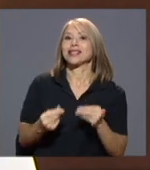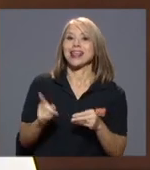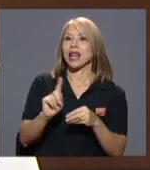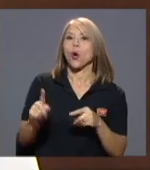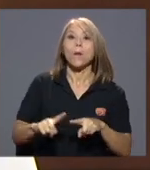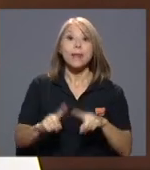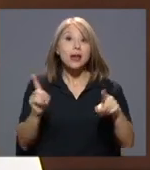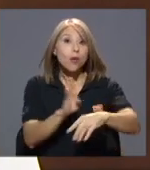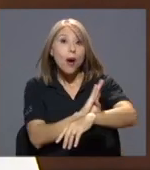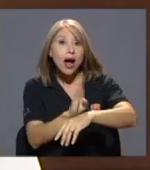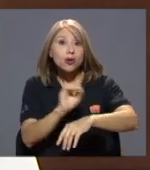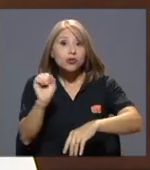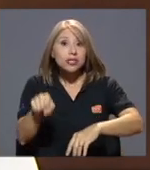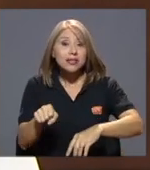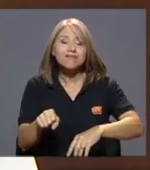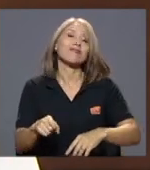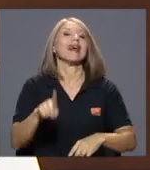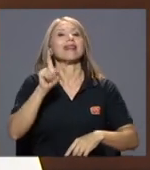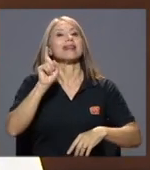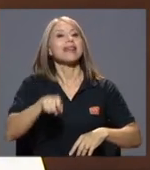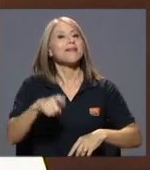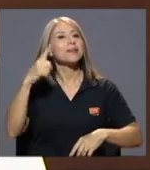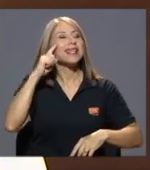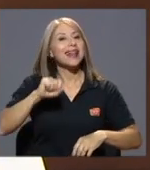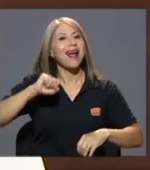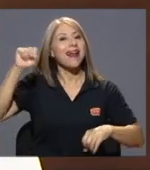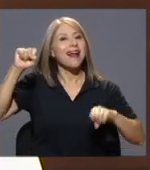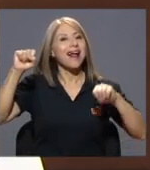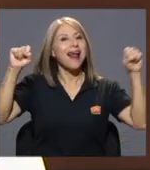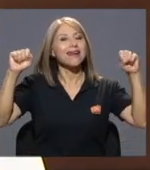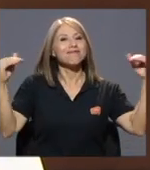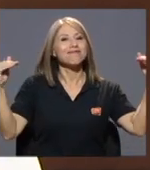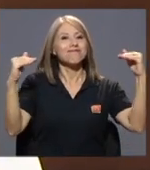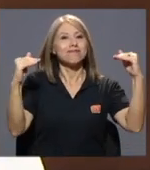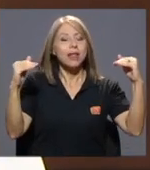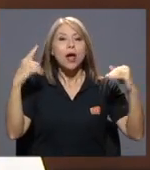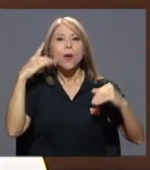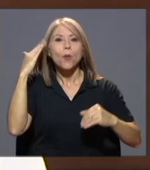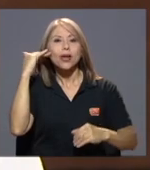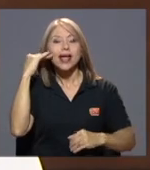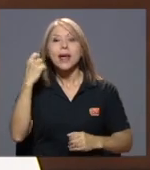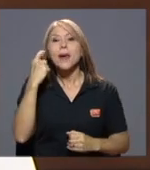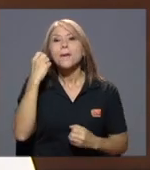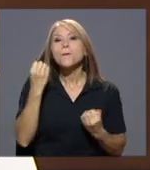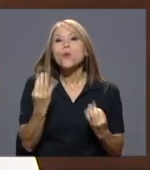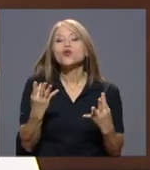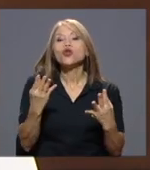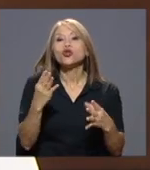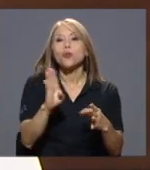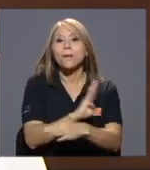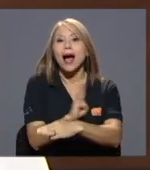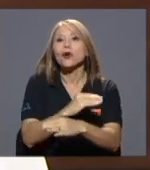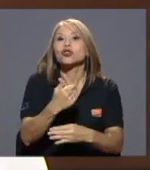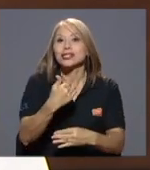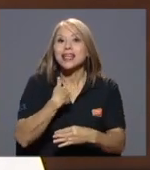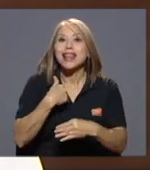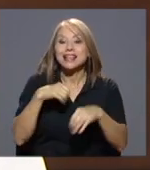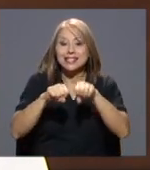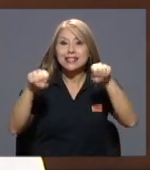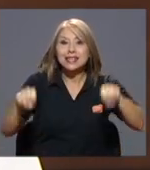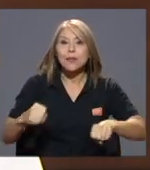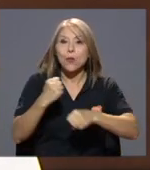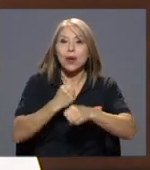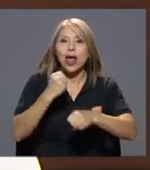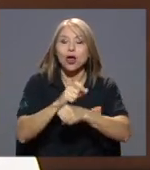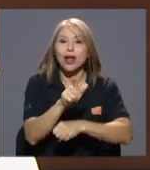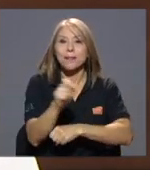creo yo que tiene que ser algo ganar-ganar. Porque, en primer lugar, hay muchos bancos que tienen operadoras de pensiones. Ellos pueden ganar también